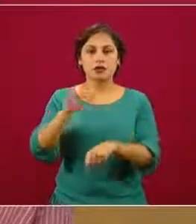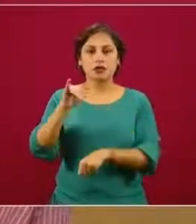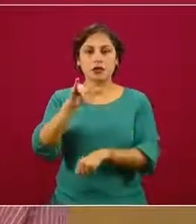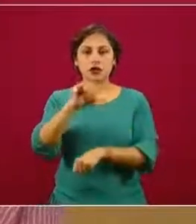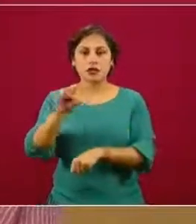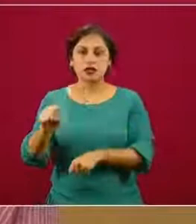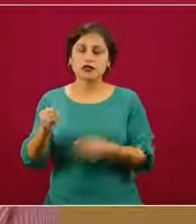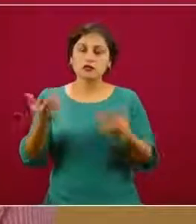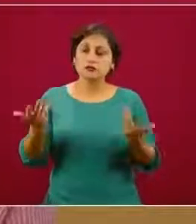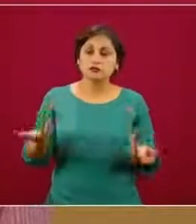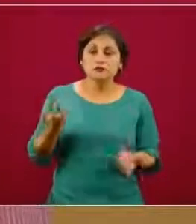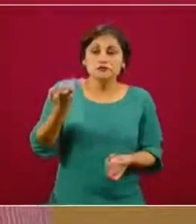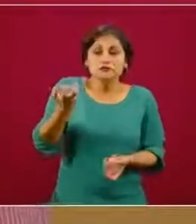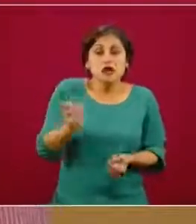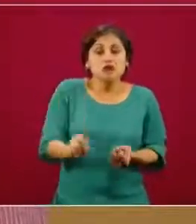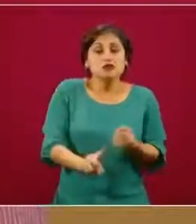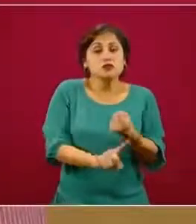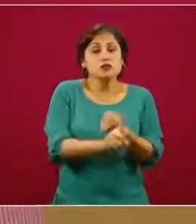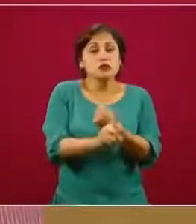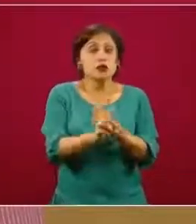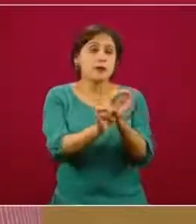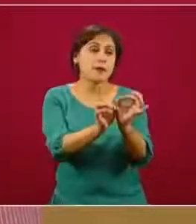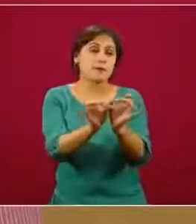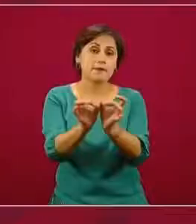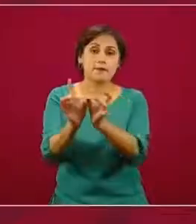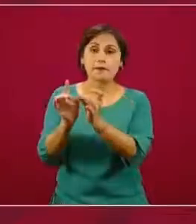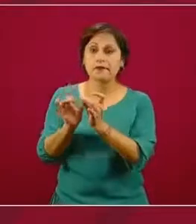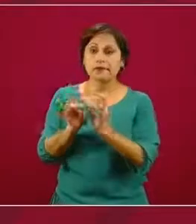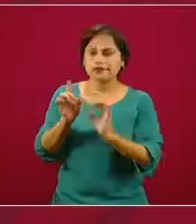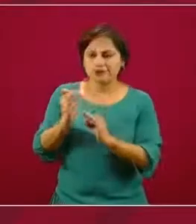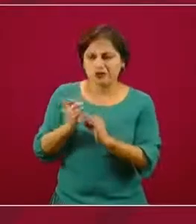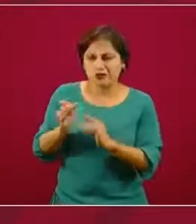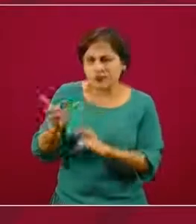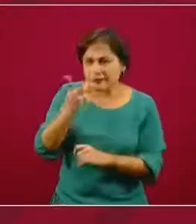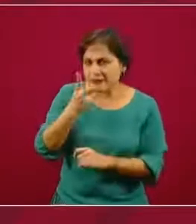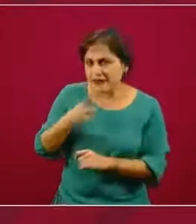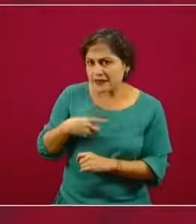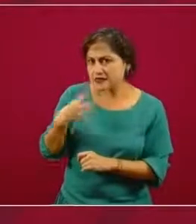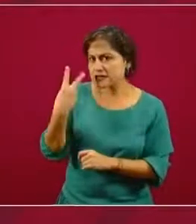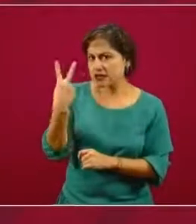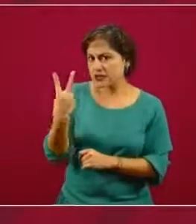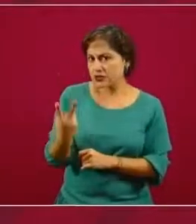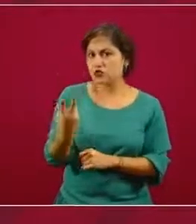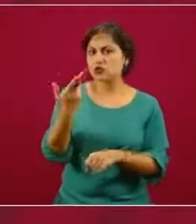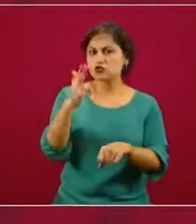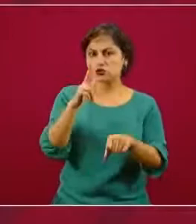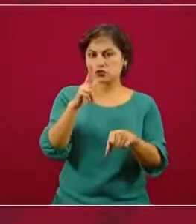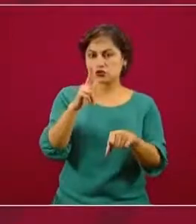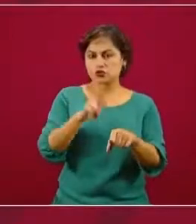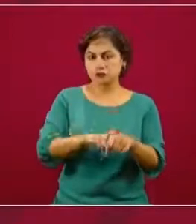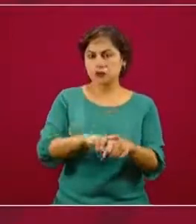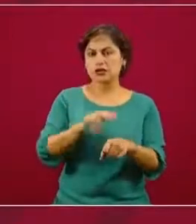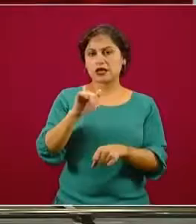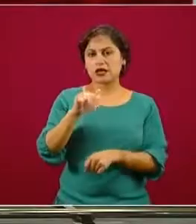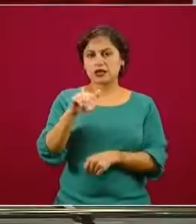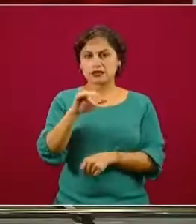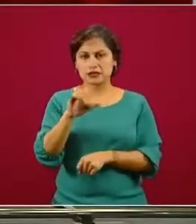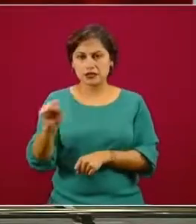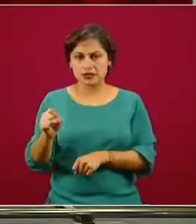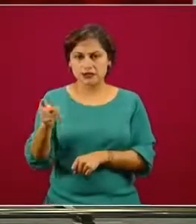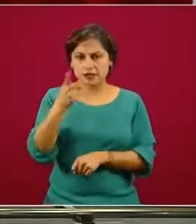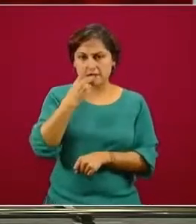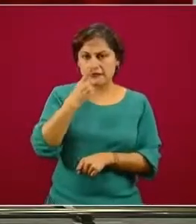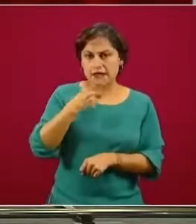muy dinámico. Ignoro los casos concretos que ahora me relata de estas 2 clínicas del IMSS, cuál puede ser la razón